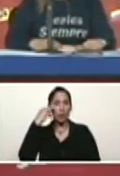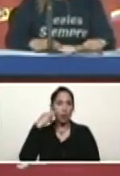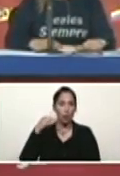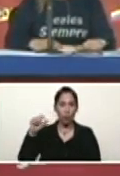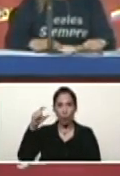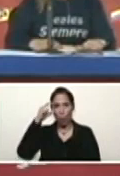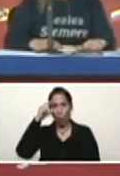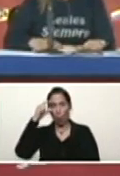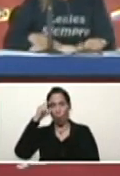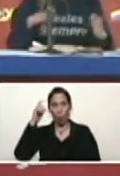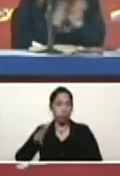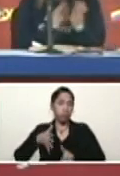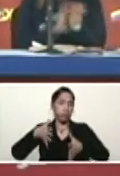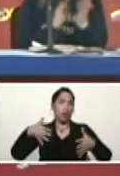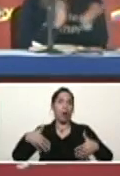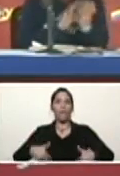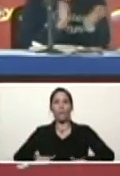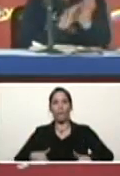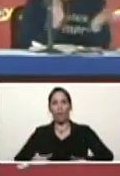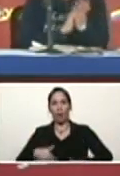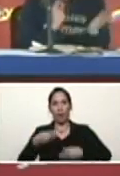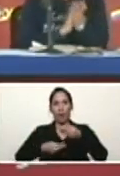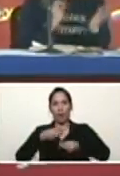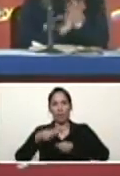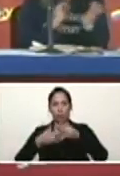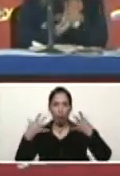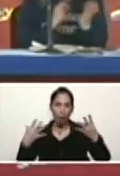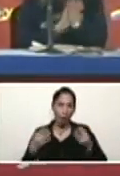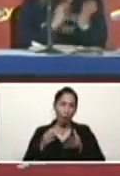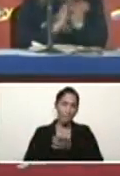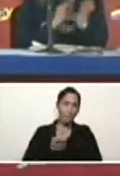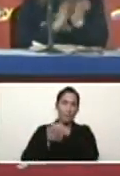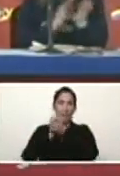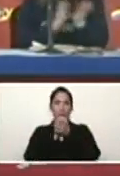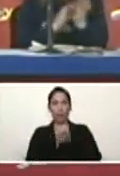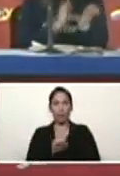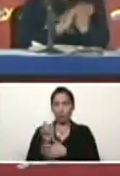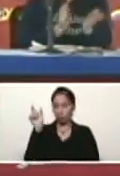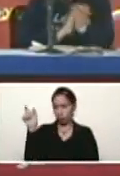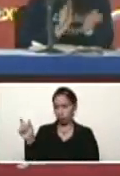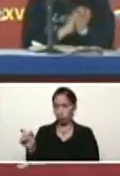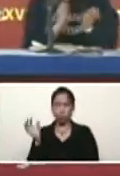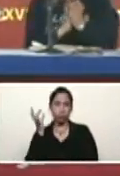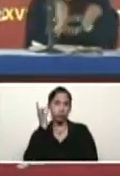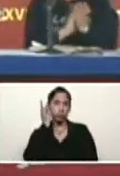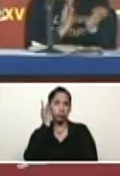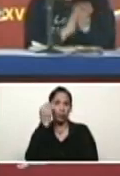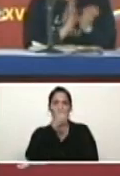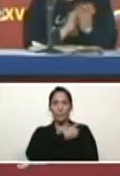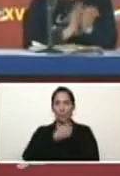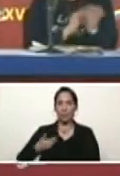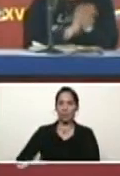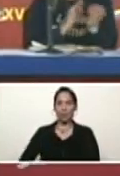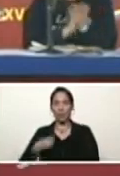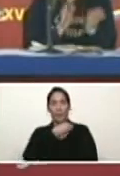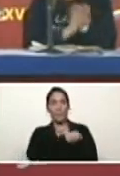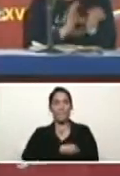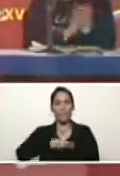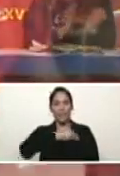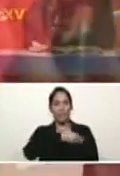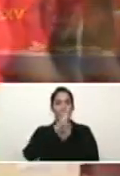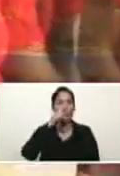por este esfuerzo inmenso, a la compañera Delis Álvarez, presidenta de la misión